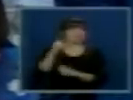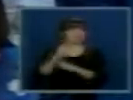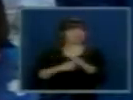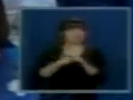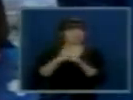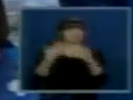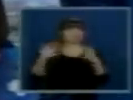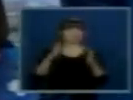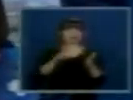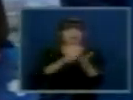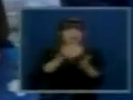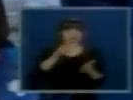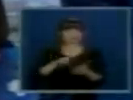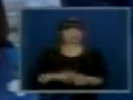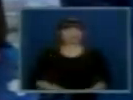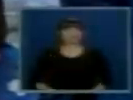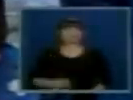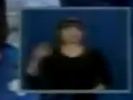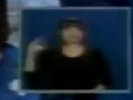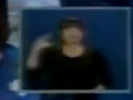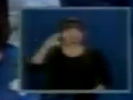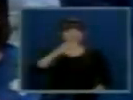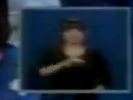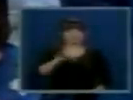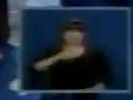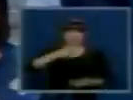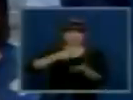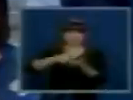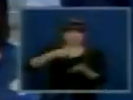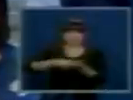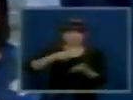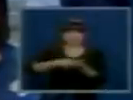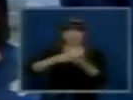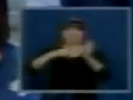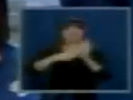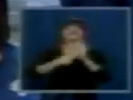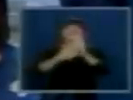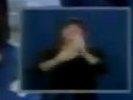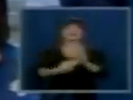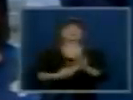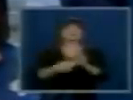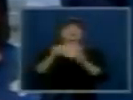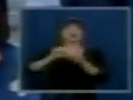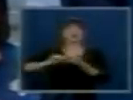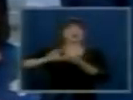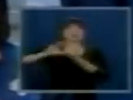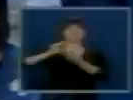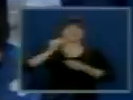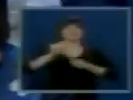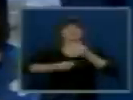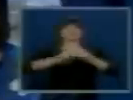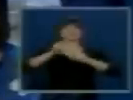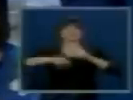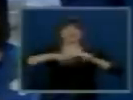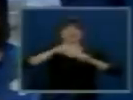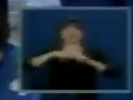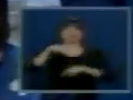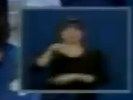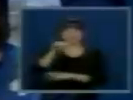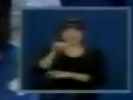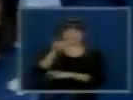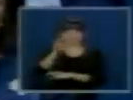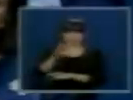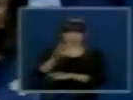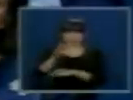aprobado. La inversión de estos recursos representará un aumento de la producción nacional del PIB